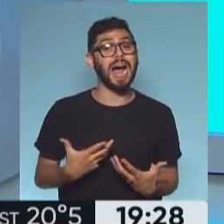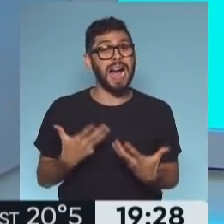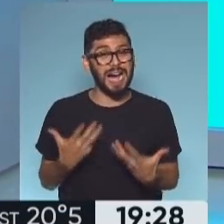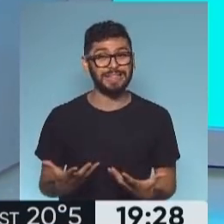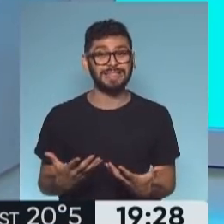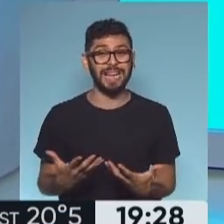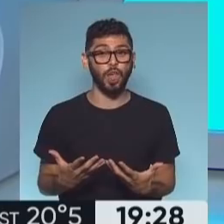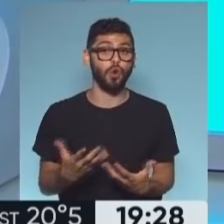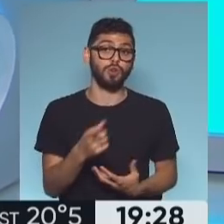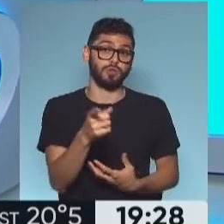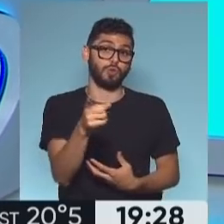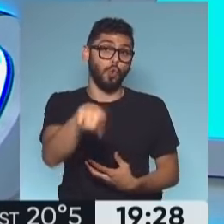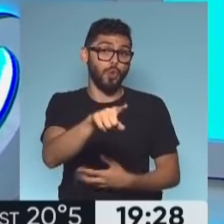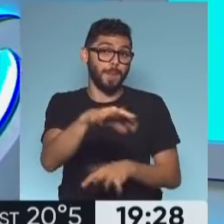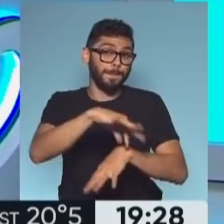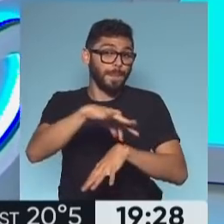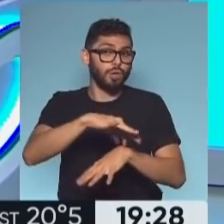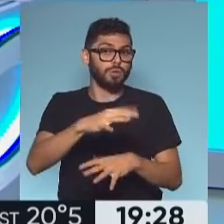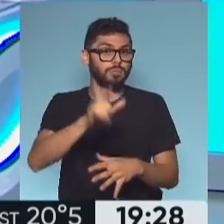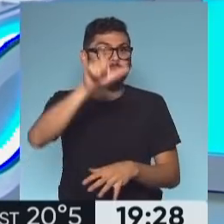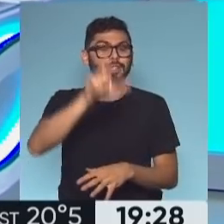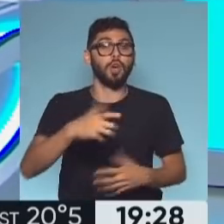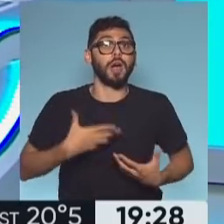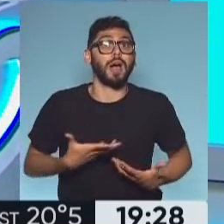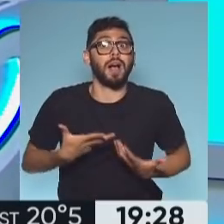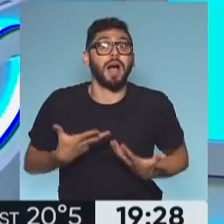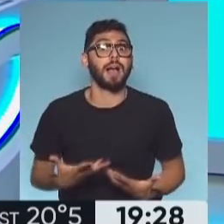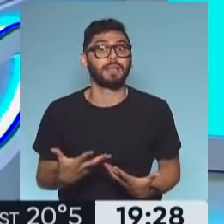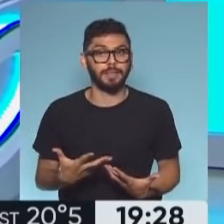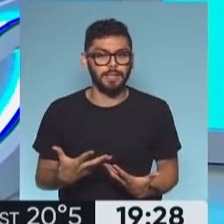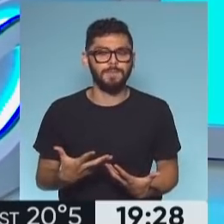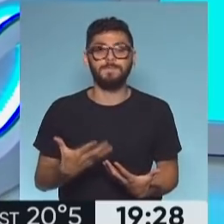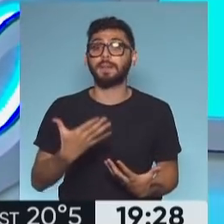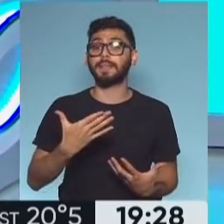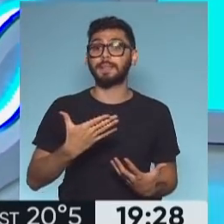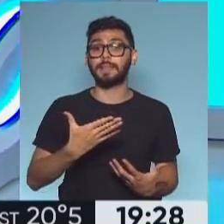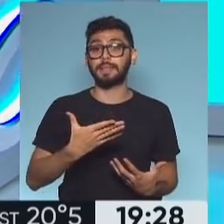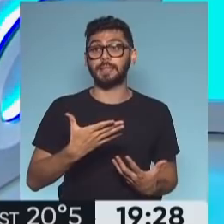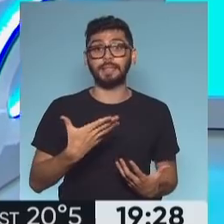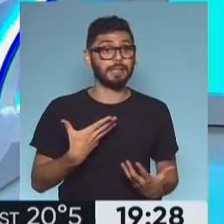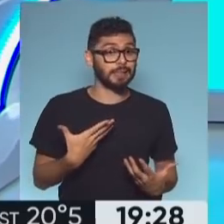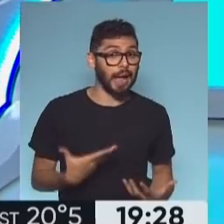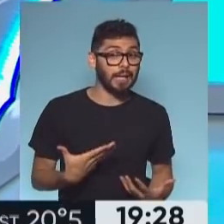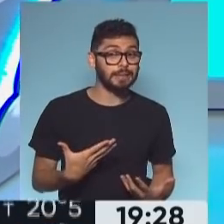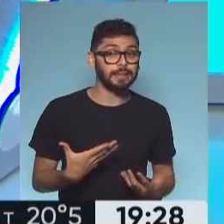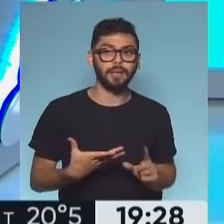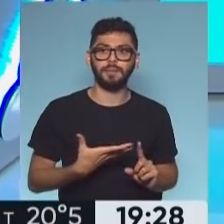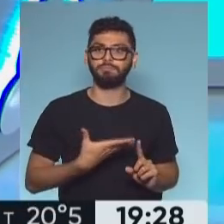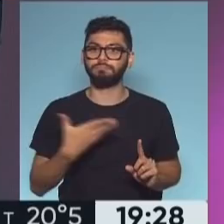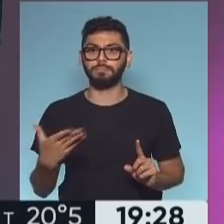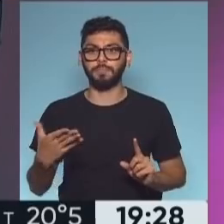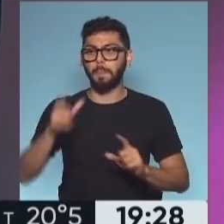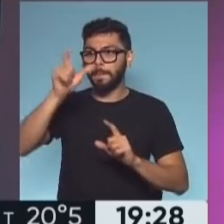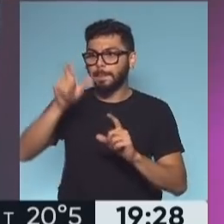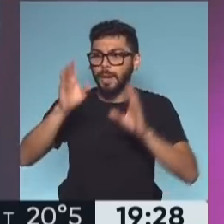¿Cómo la fatiga de ustedes, cómo el personal humano se agota y después eso impacta en la atención